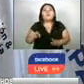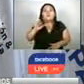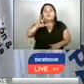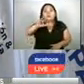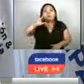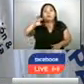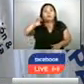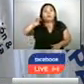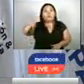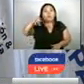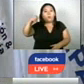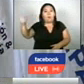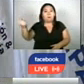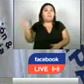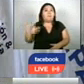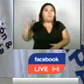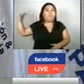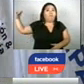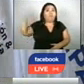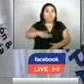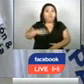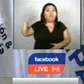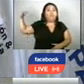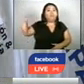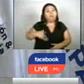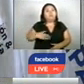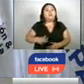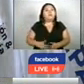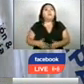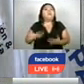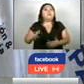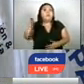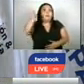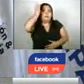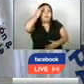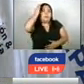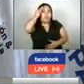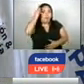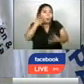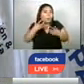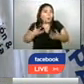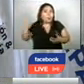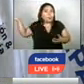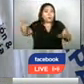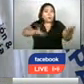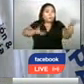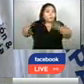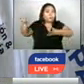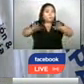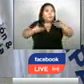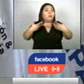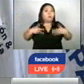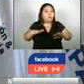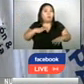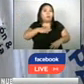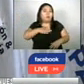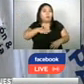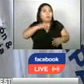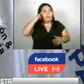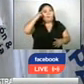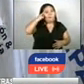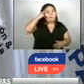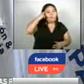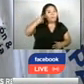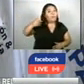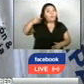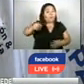mil ingresos de salidas de viajeros. Teniendo en cuenta los flujos migratorios de enero a la fecha y las proyecciones de